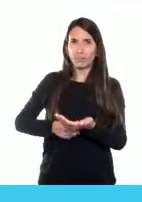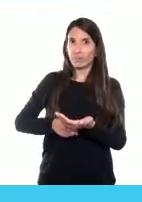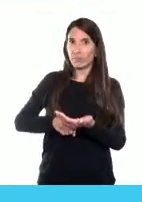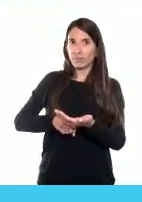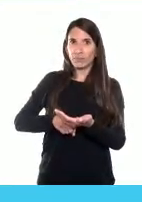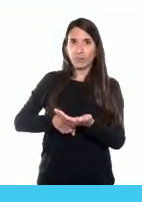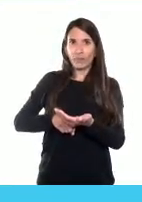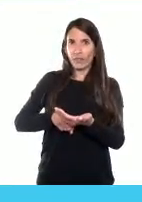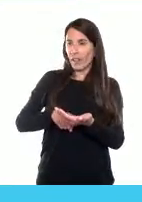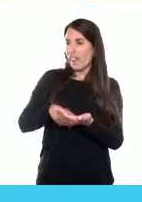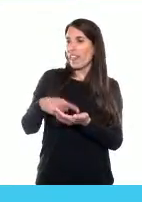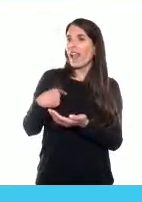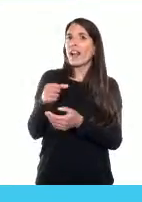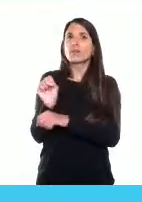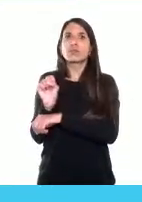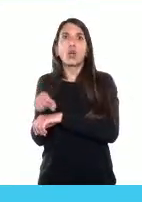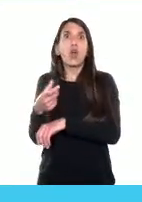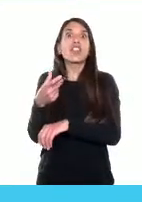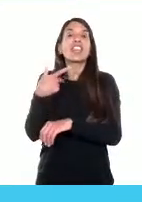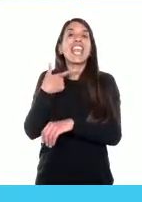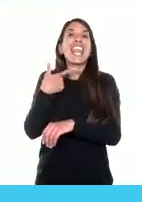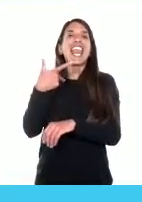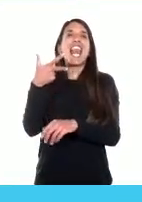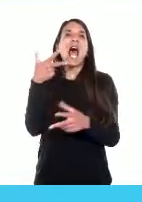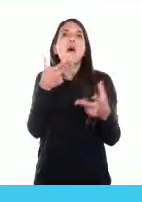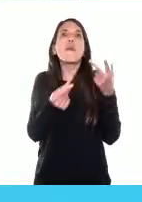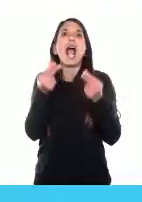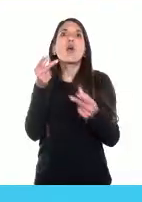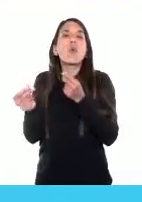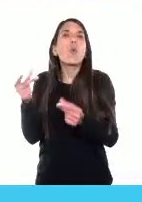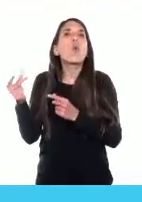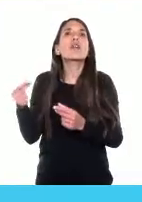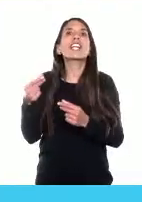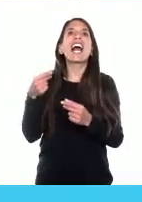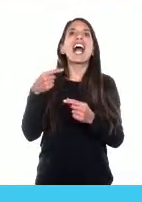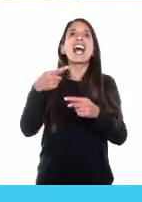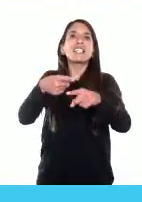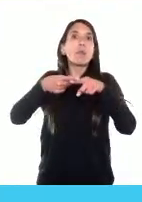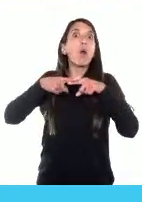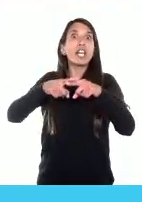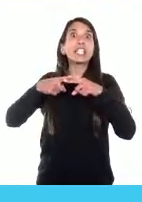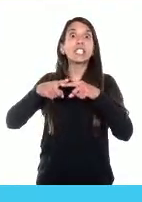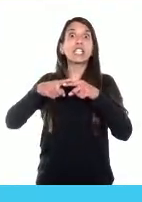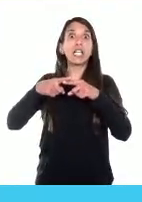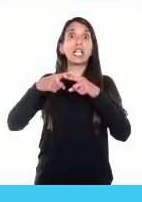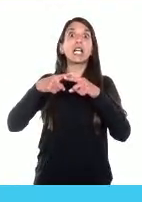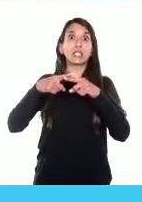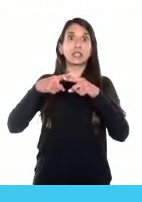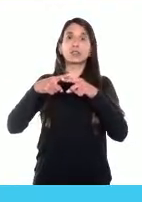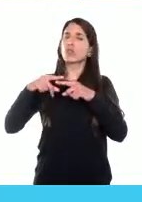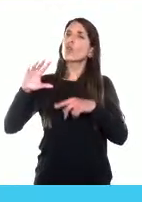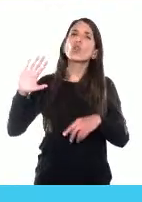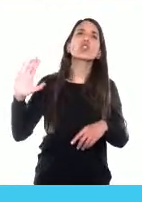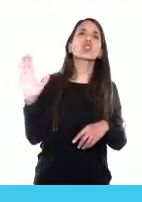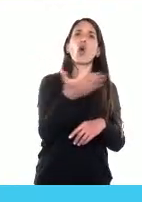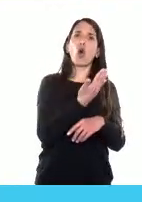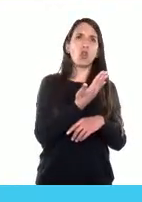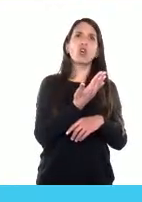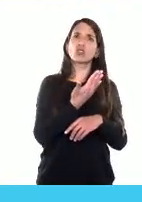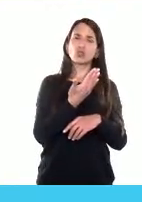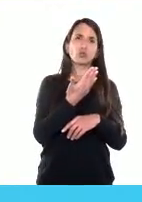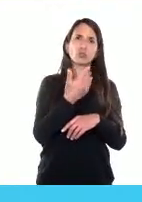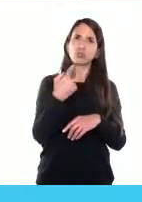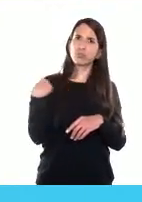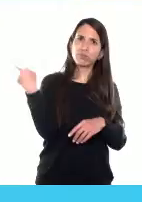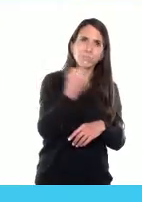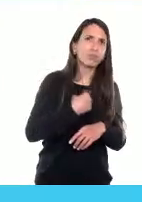vacunas en la discusión política y electoral, me parece que todos debemos